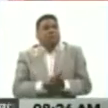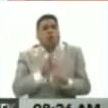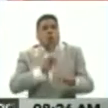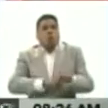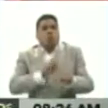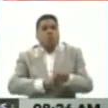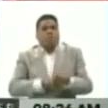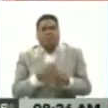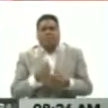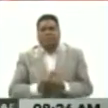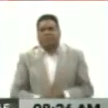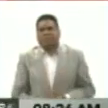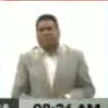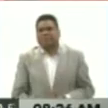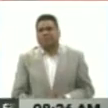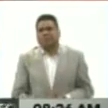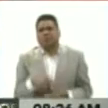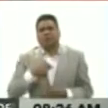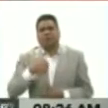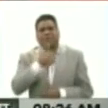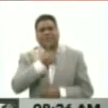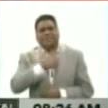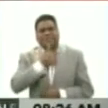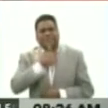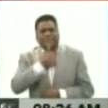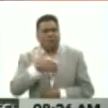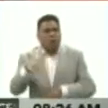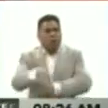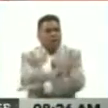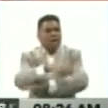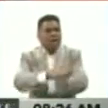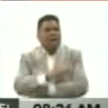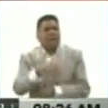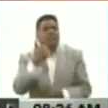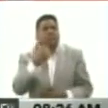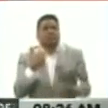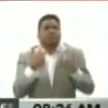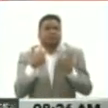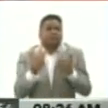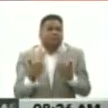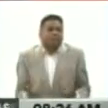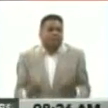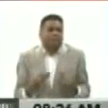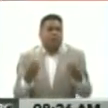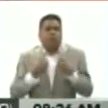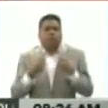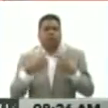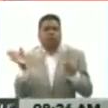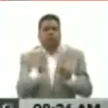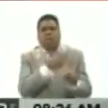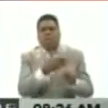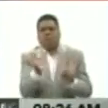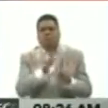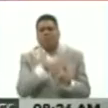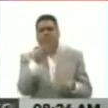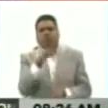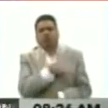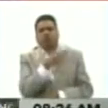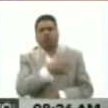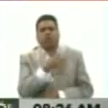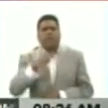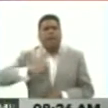momento de que yo estaba cansado ya de la calle, cansado de la mala vida, de ser maltratado por la sociedad, por la